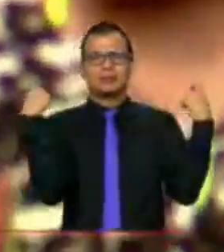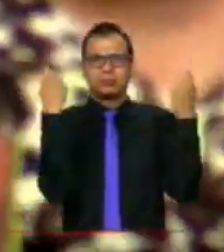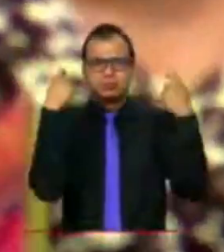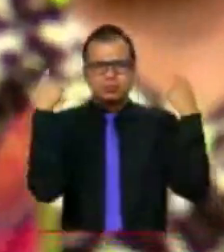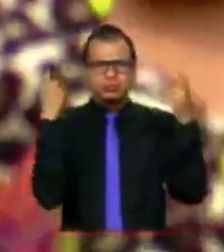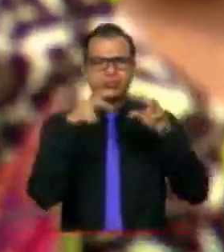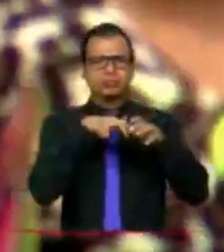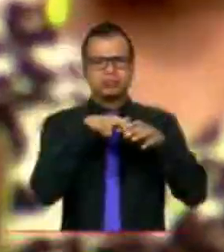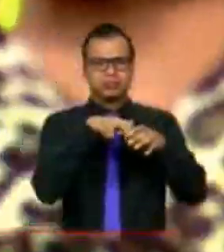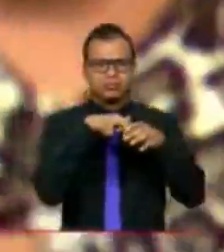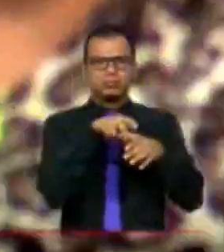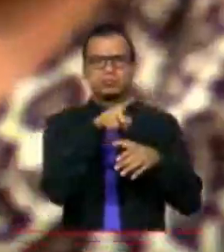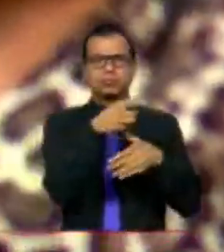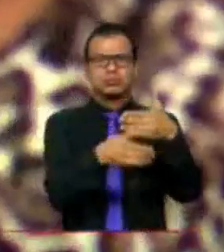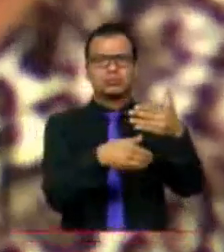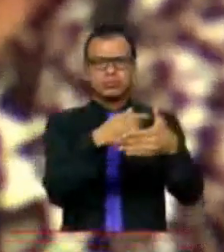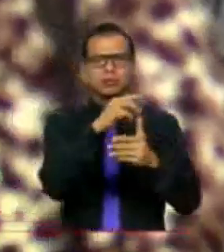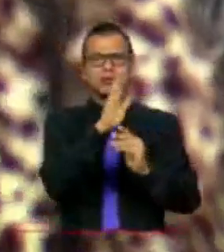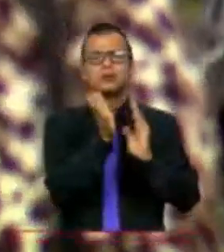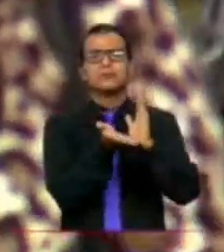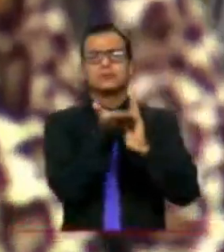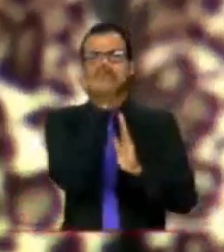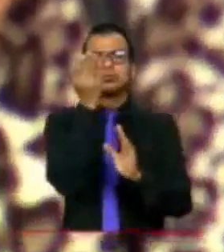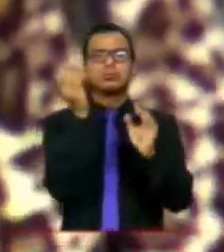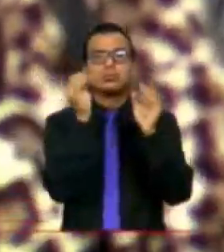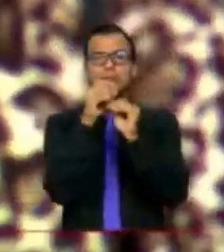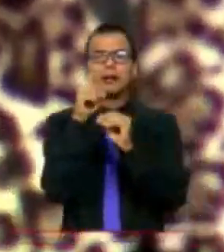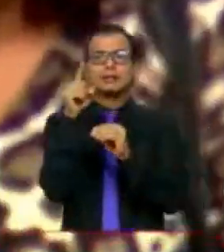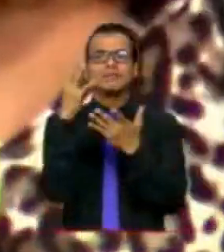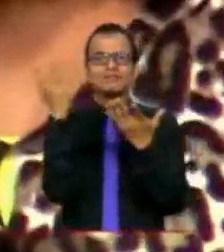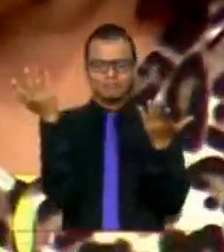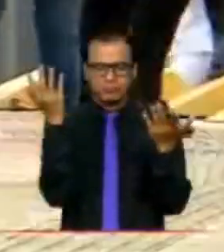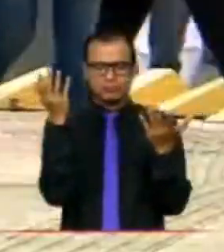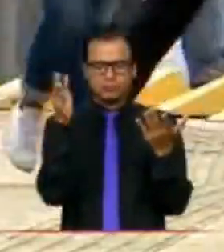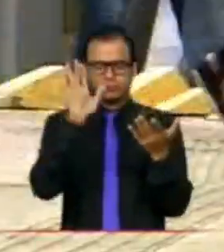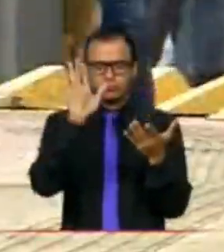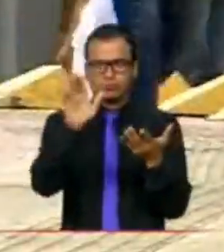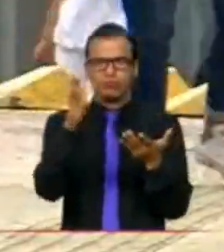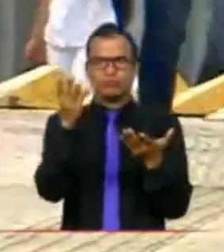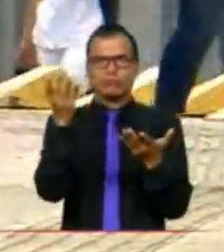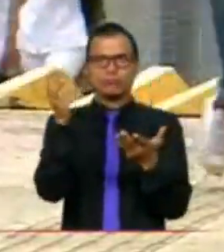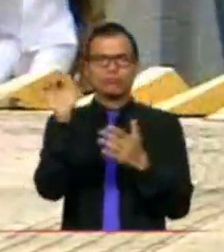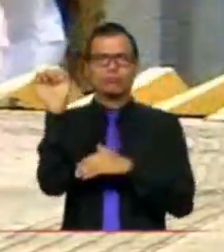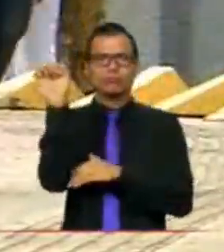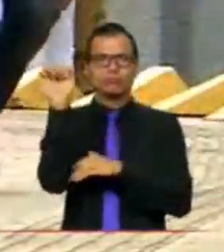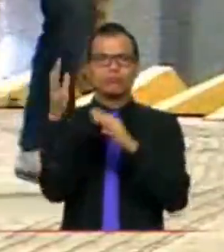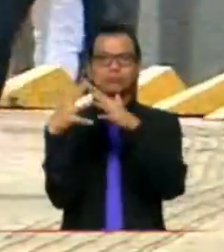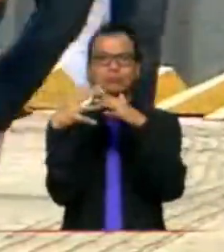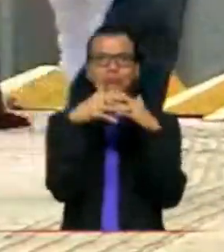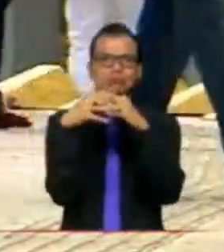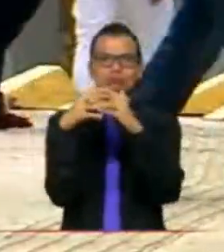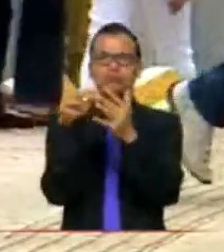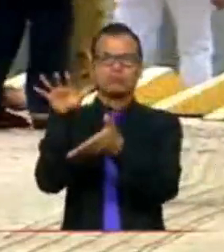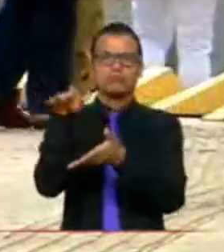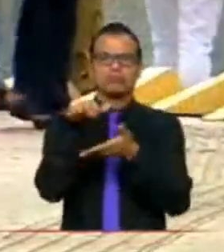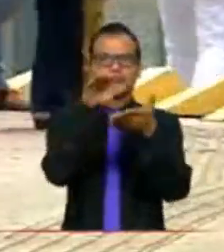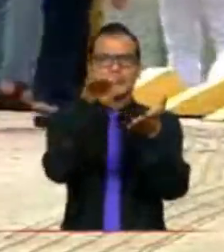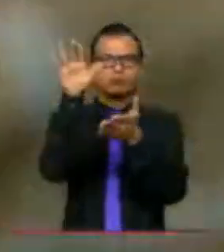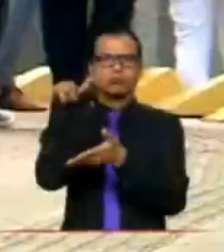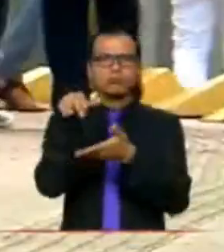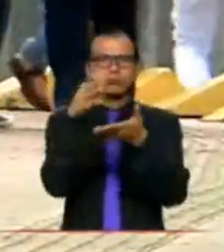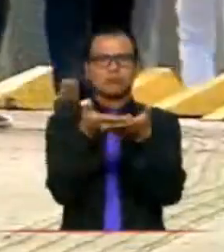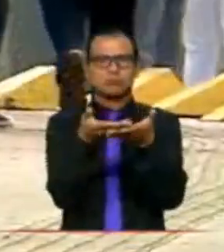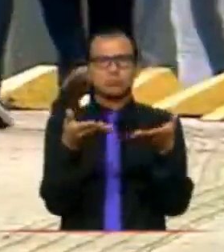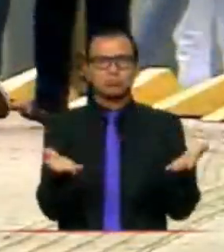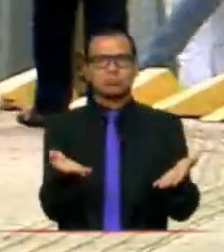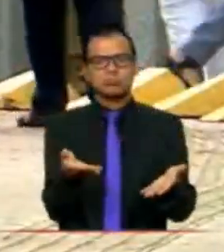al tránsito también de vehículos de carga pesada, que está relacionado pues, con el comercio mayorista y minorista. Y en esencia, pues, como